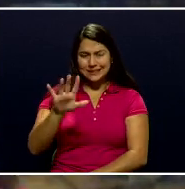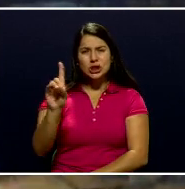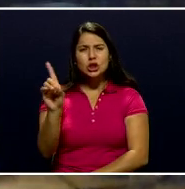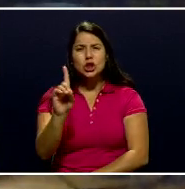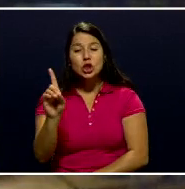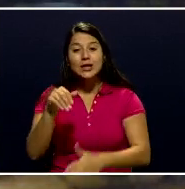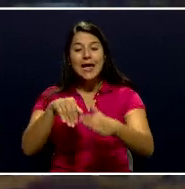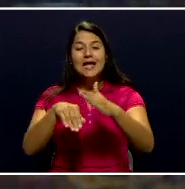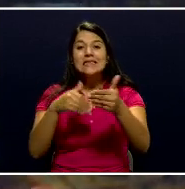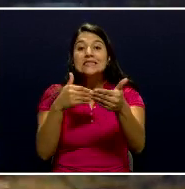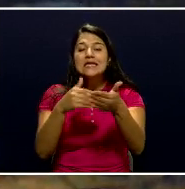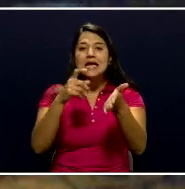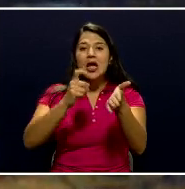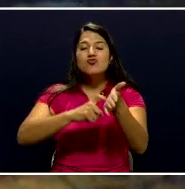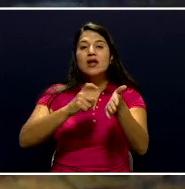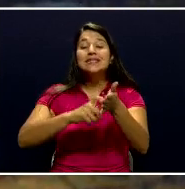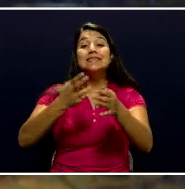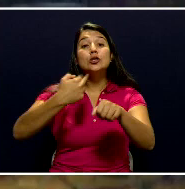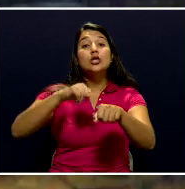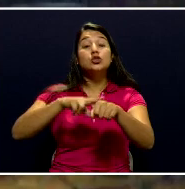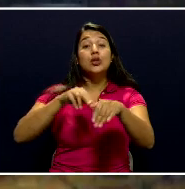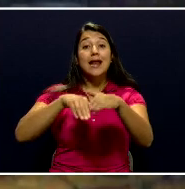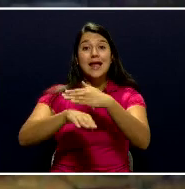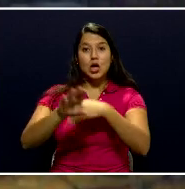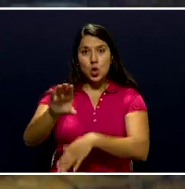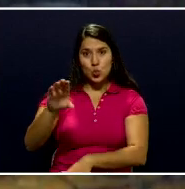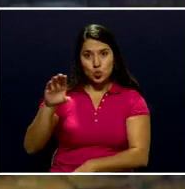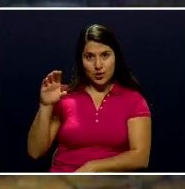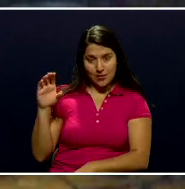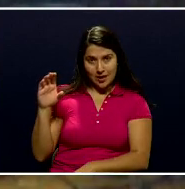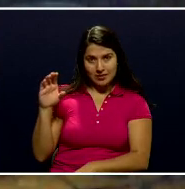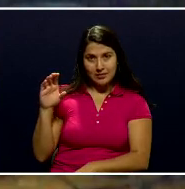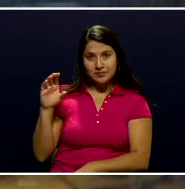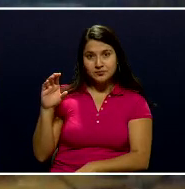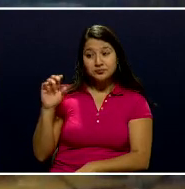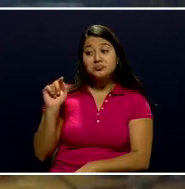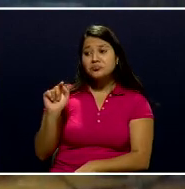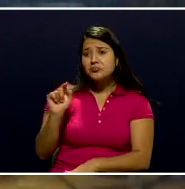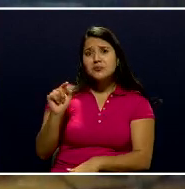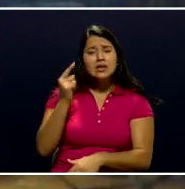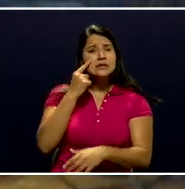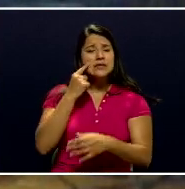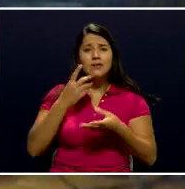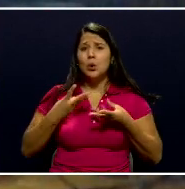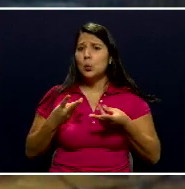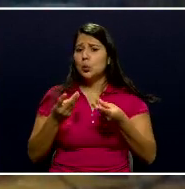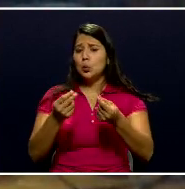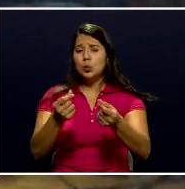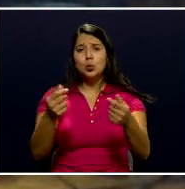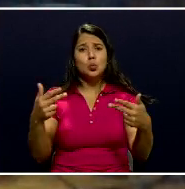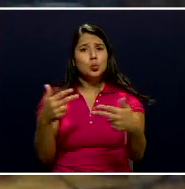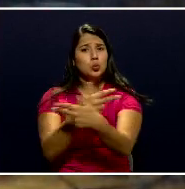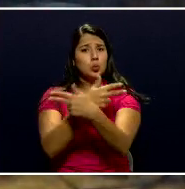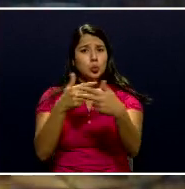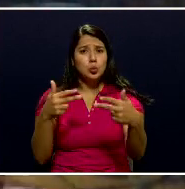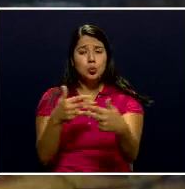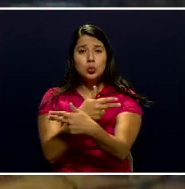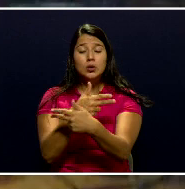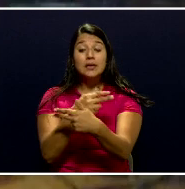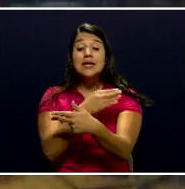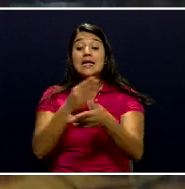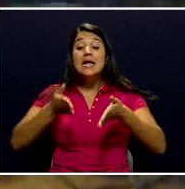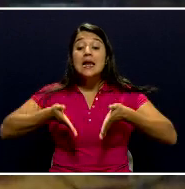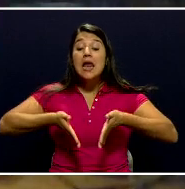del Registro Nacional. En Curridabat el tránsito se ve fluido. La superficie